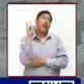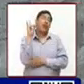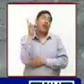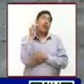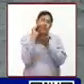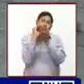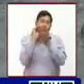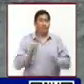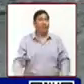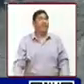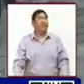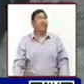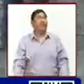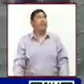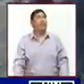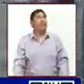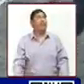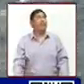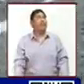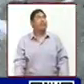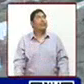Llamita.